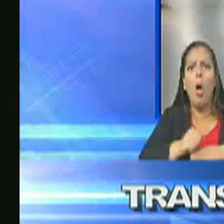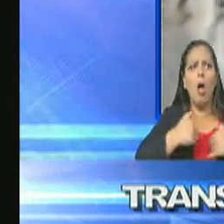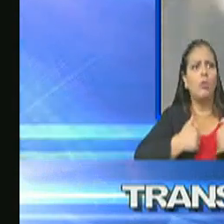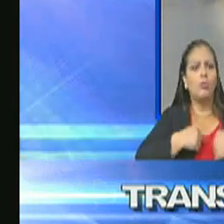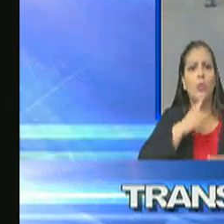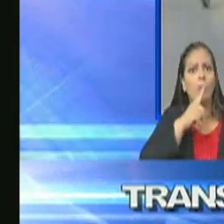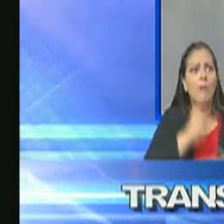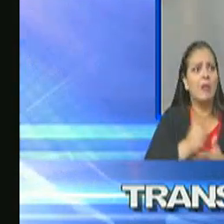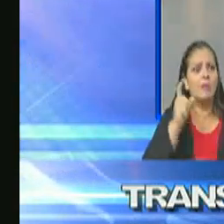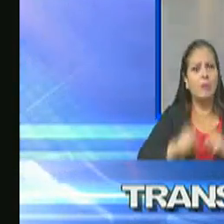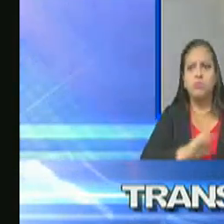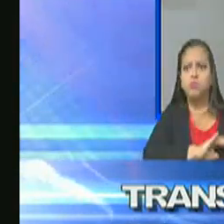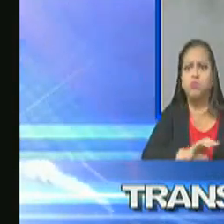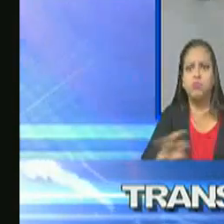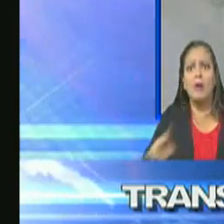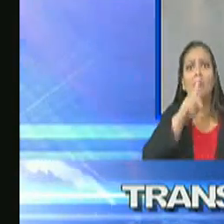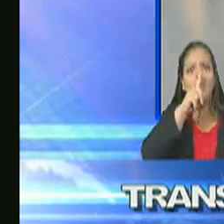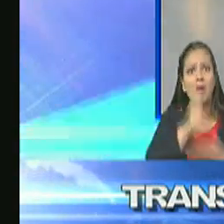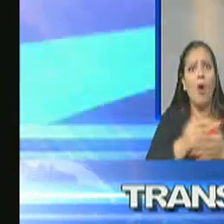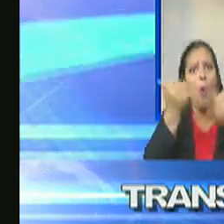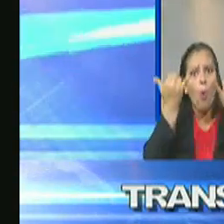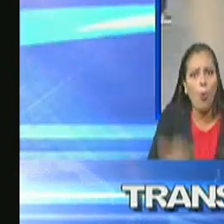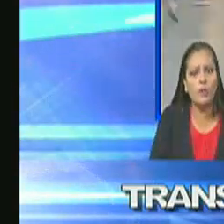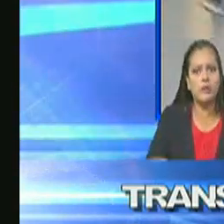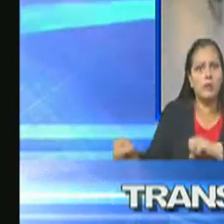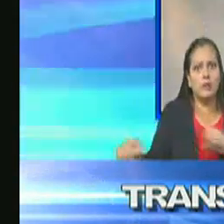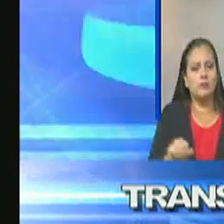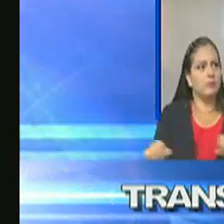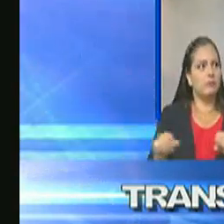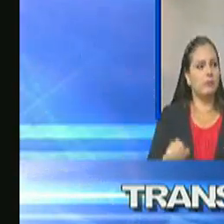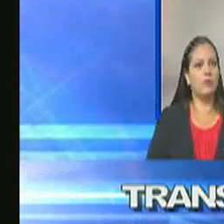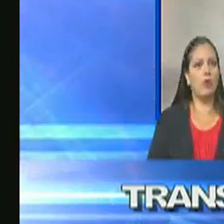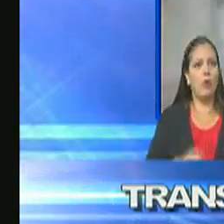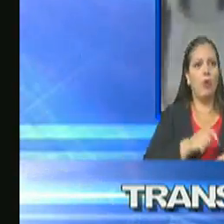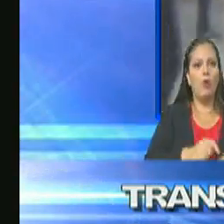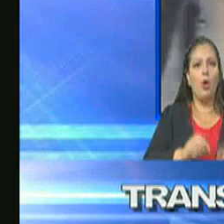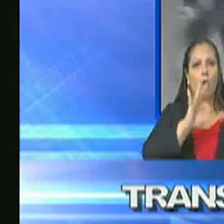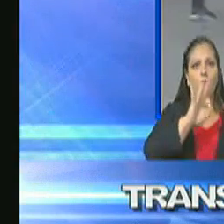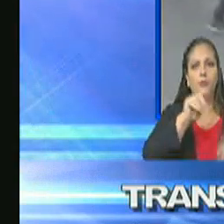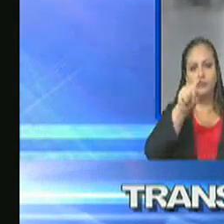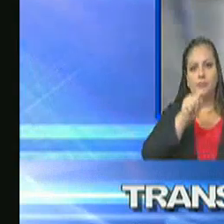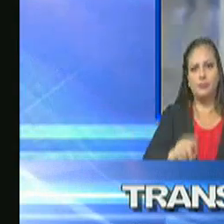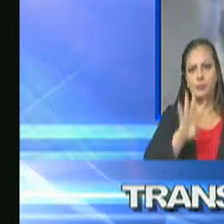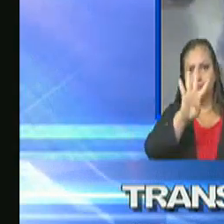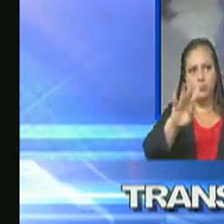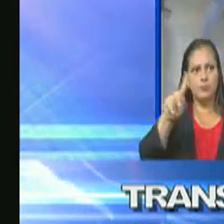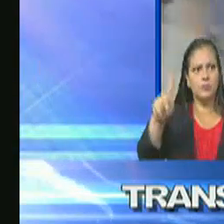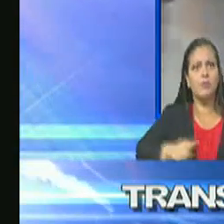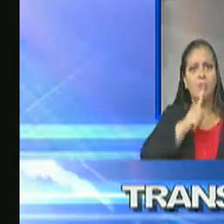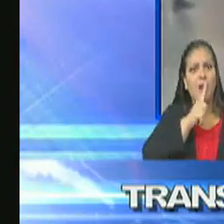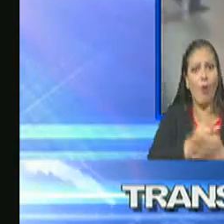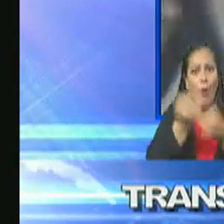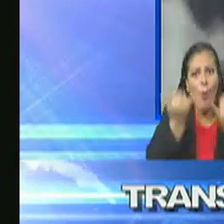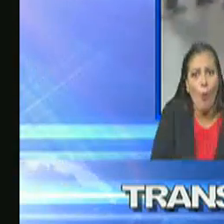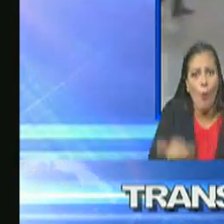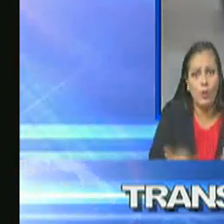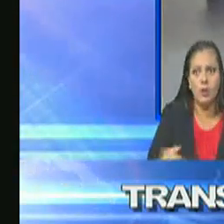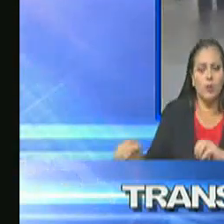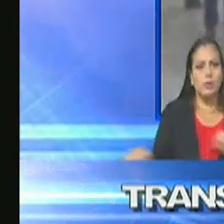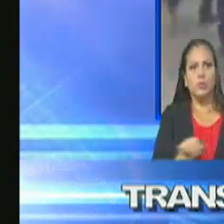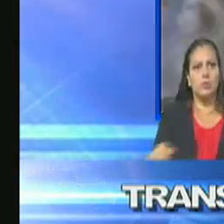reportero Jorge Salazar dialogaba con Hugo Gavilanes desde la terminal terrestre